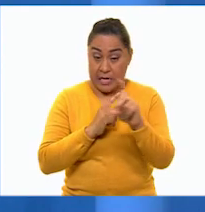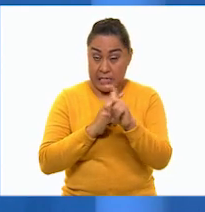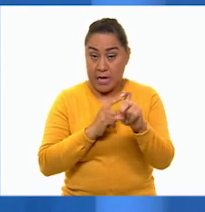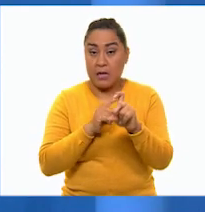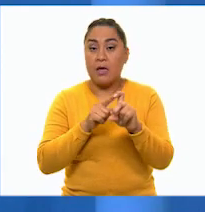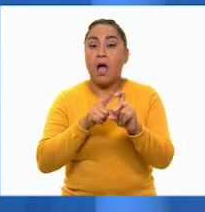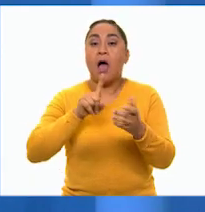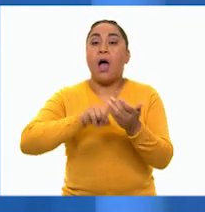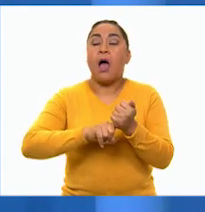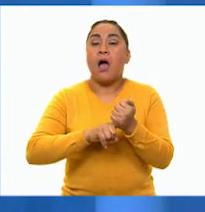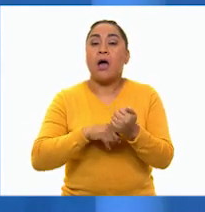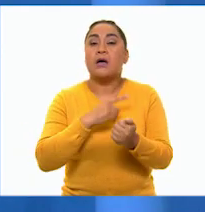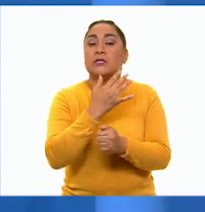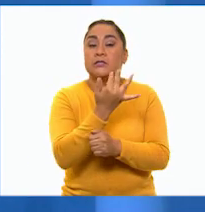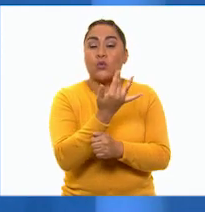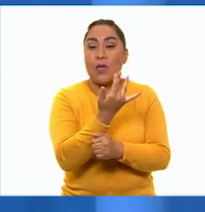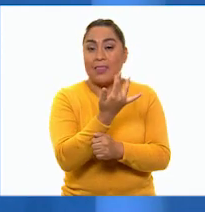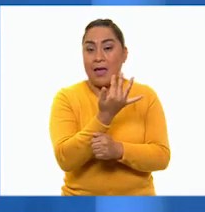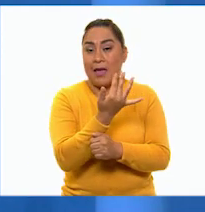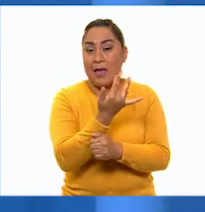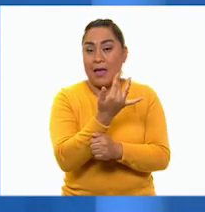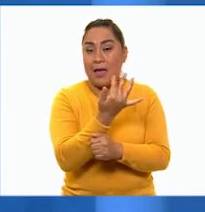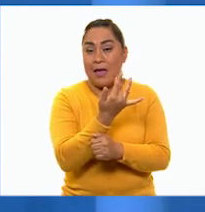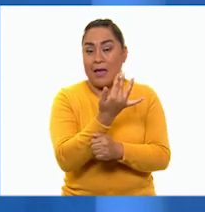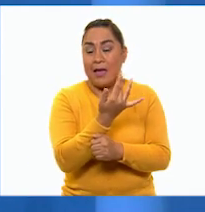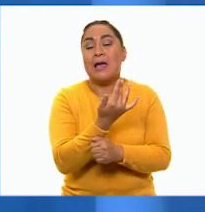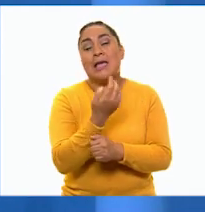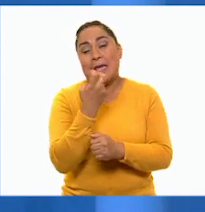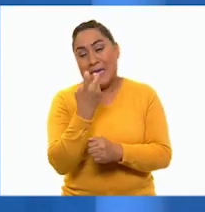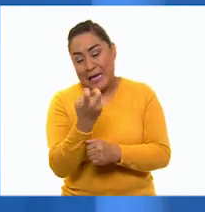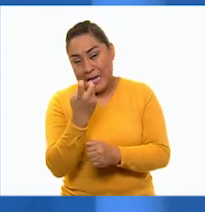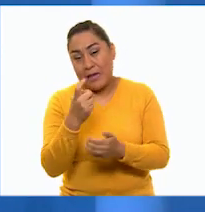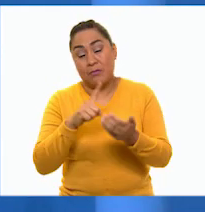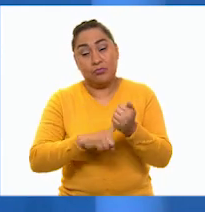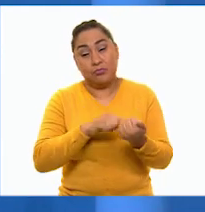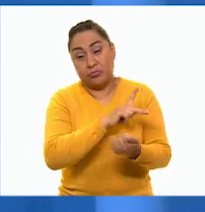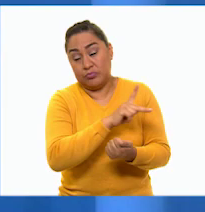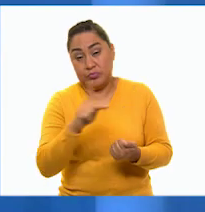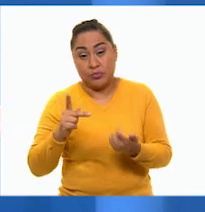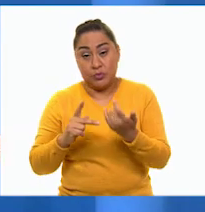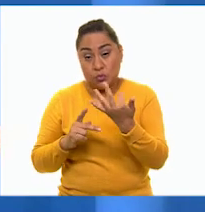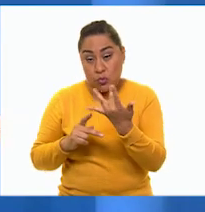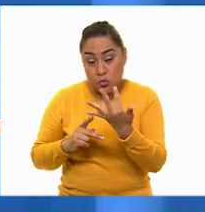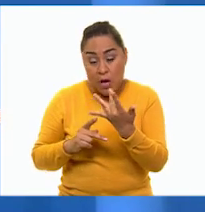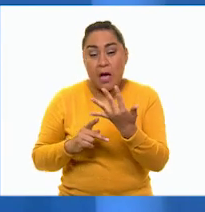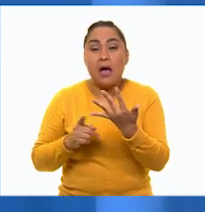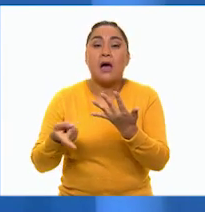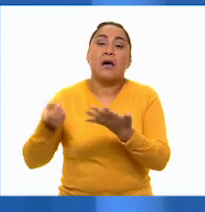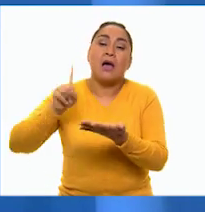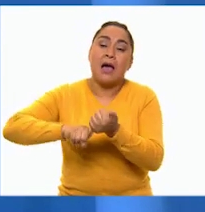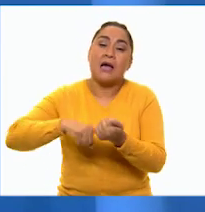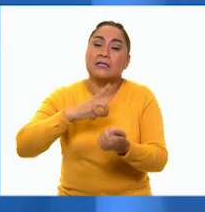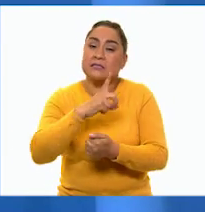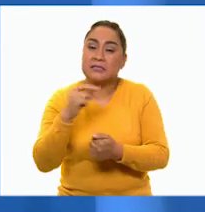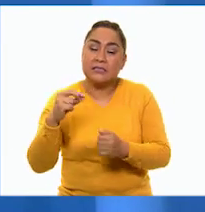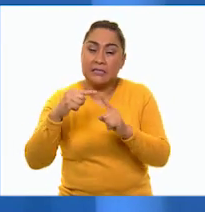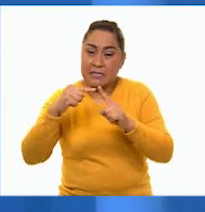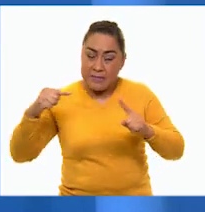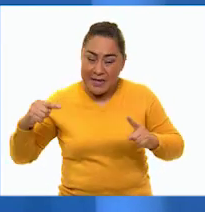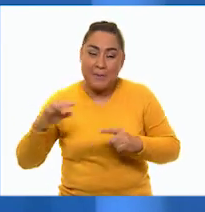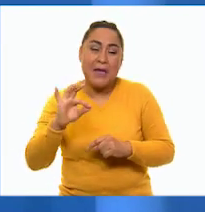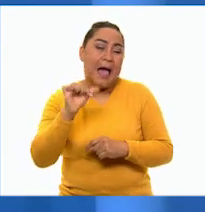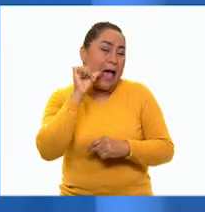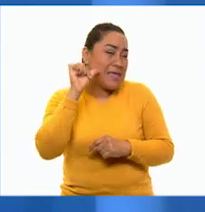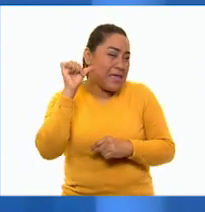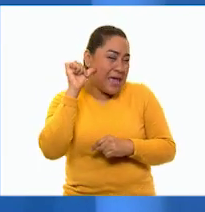múltiplo de 50. Por lo tanto, todos los divisores de 50 son divisores de 100. Y como ayer con los